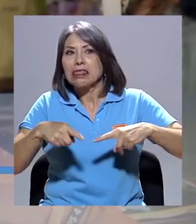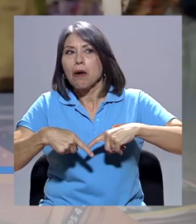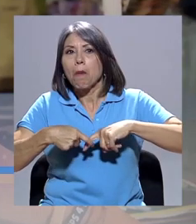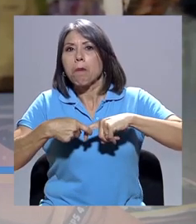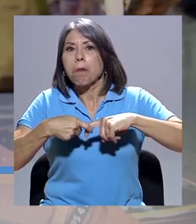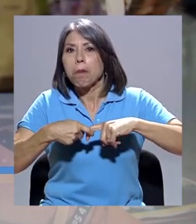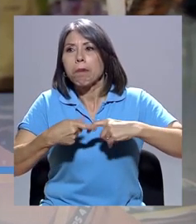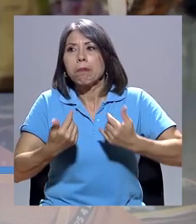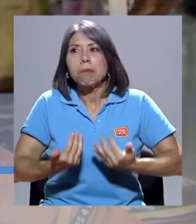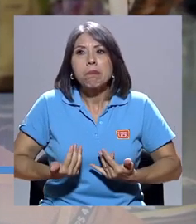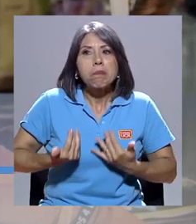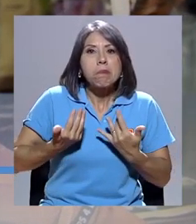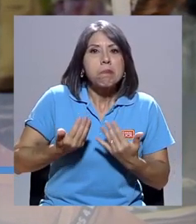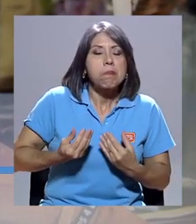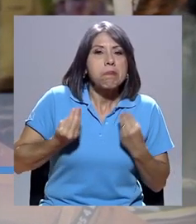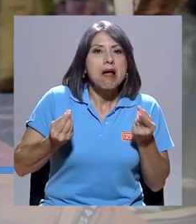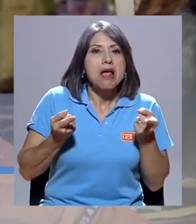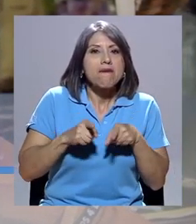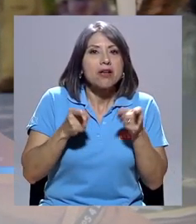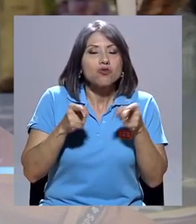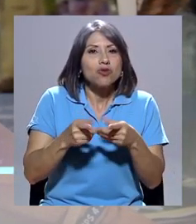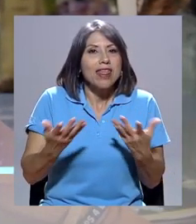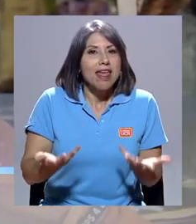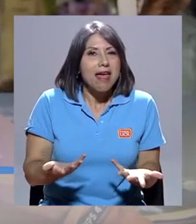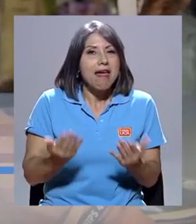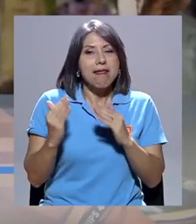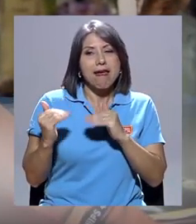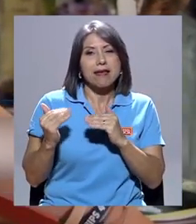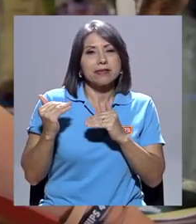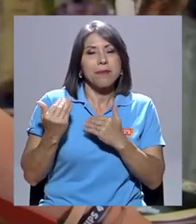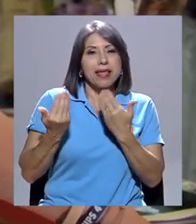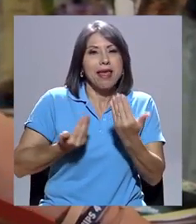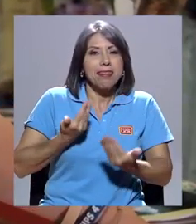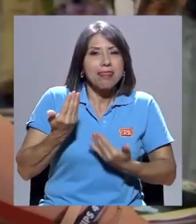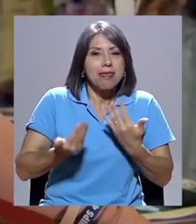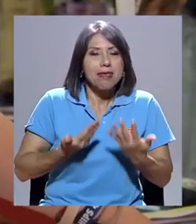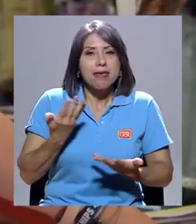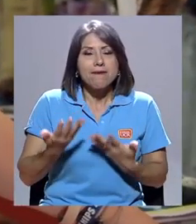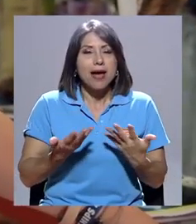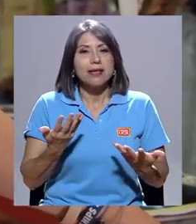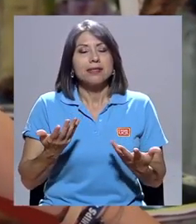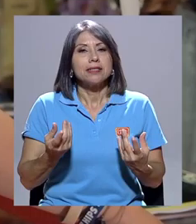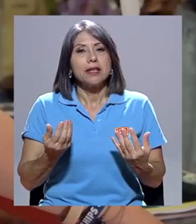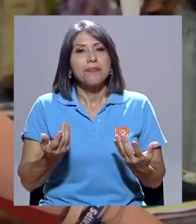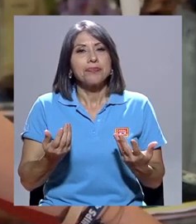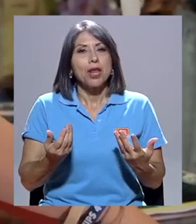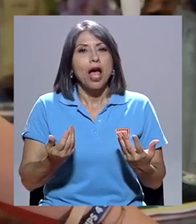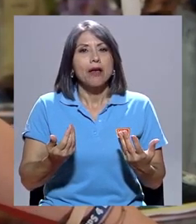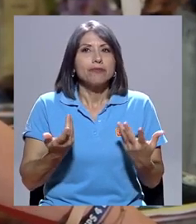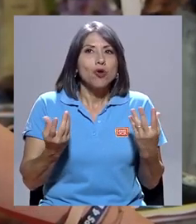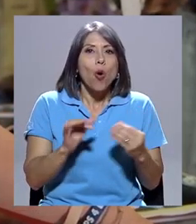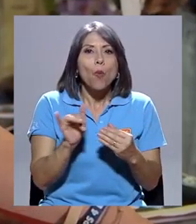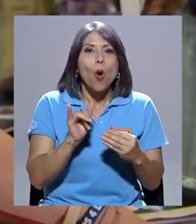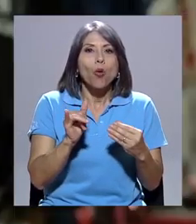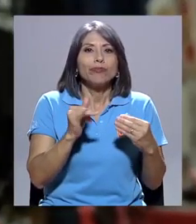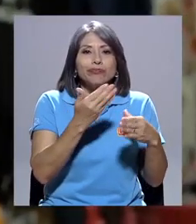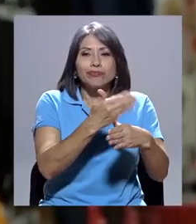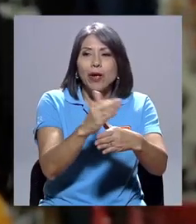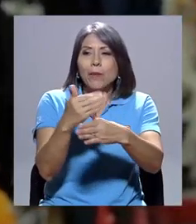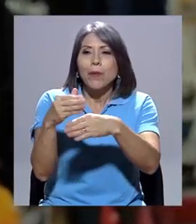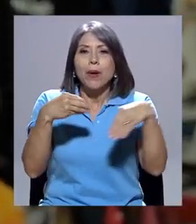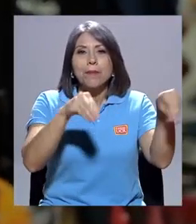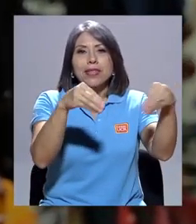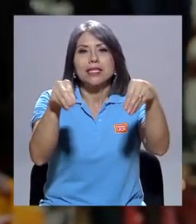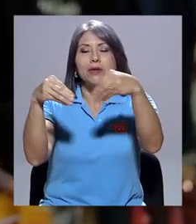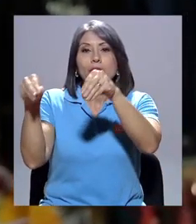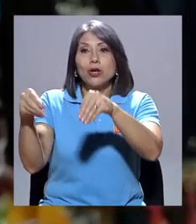de qué va a suceder, qué expectativas tenemos a nivel de distribuidores también, a ver si ellos